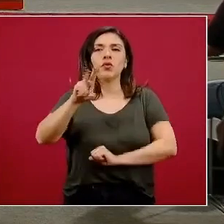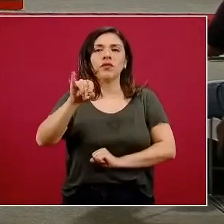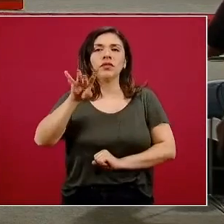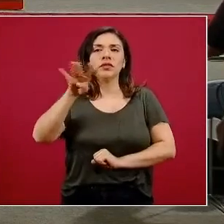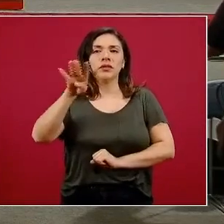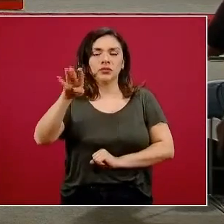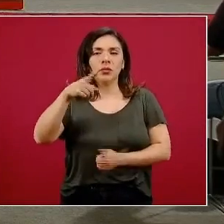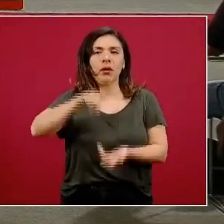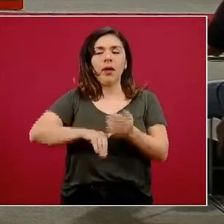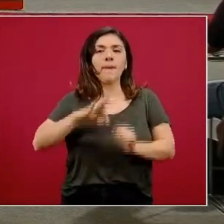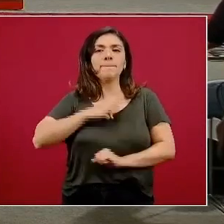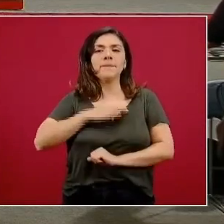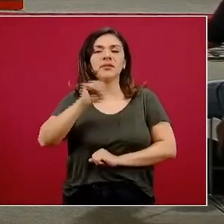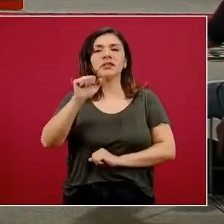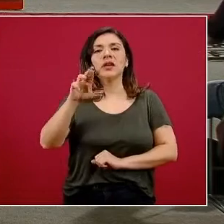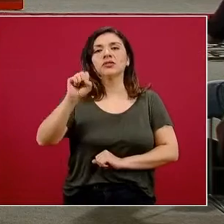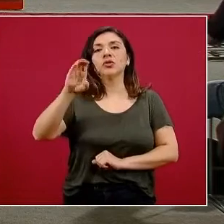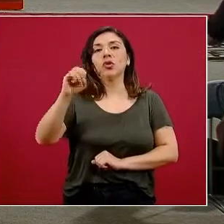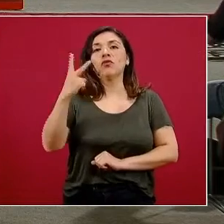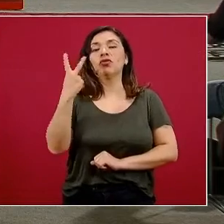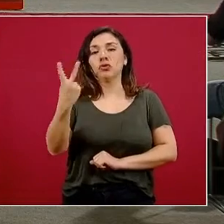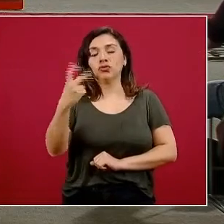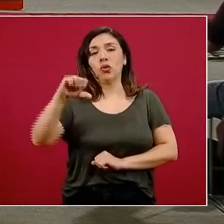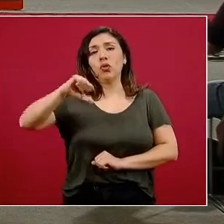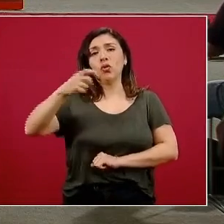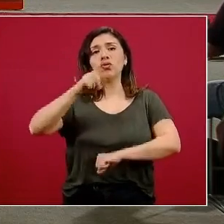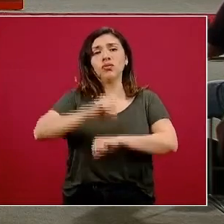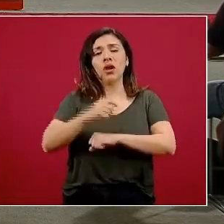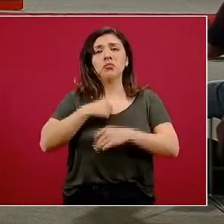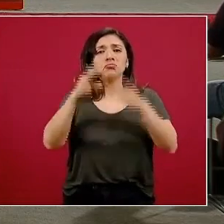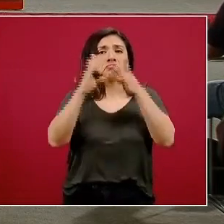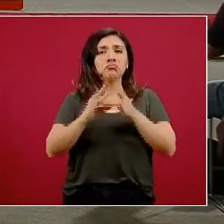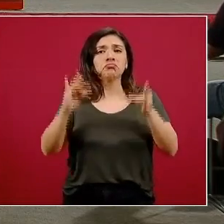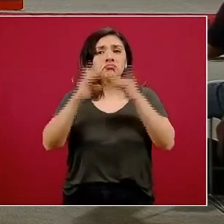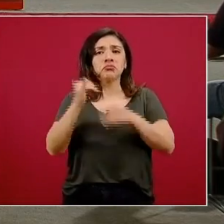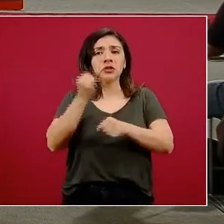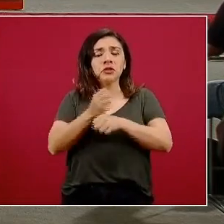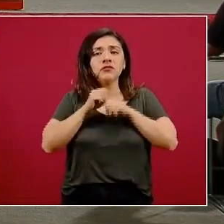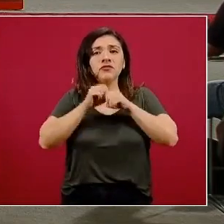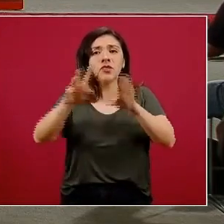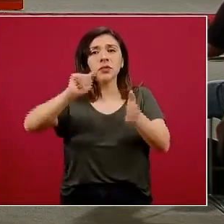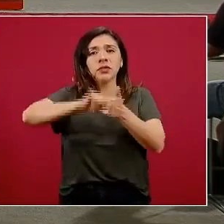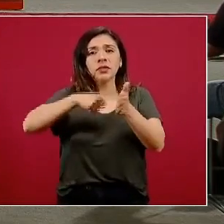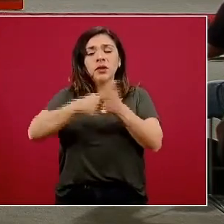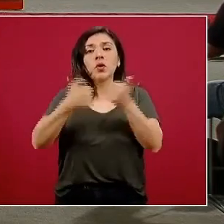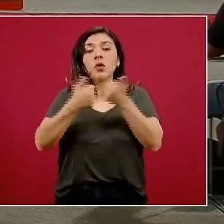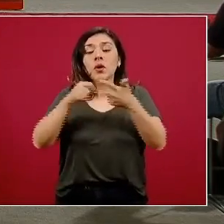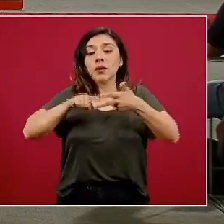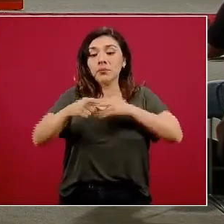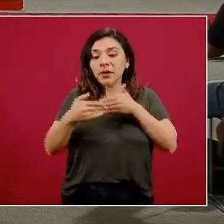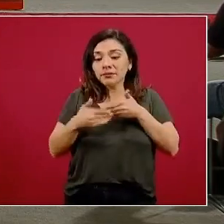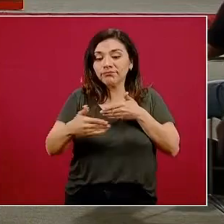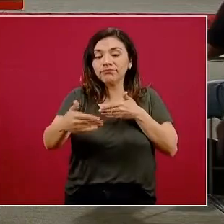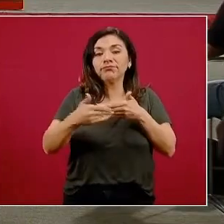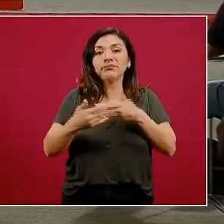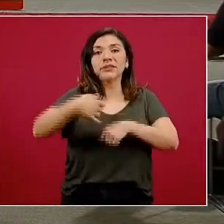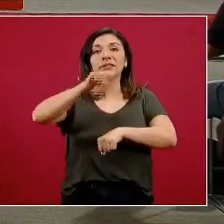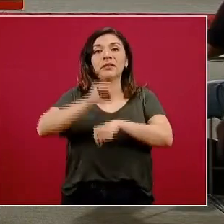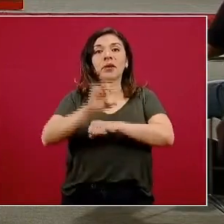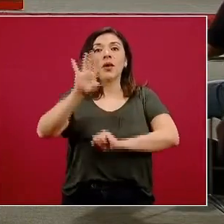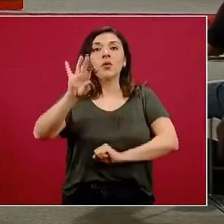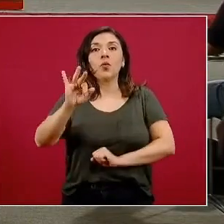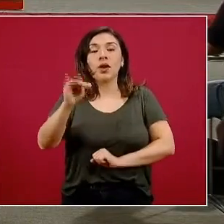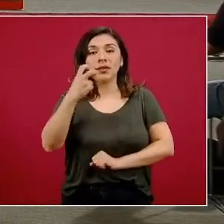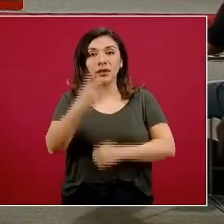SARS-CoV-2. Hoy vamos a comentar el informe técnico. Hoy estamos iniciando la semana 40 del